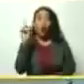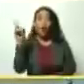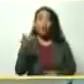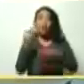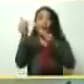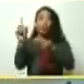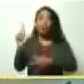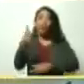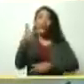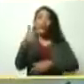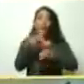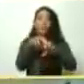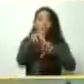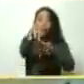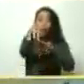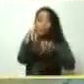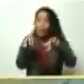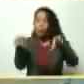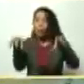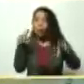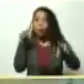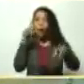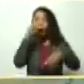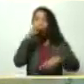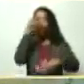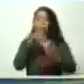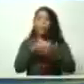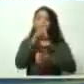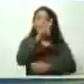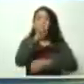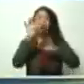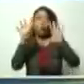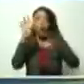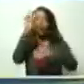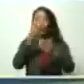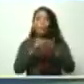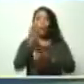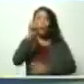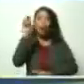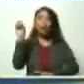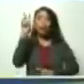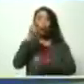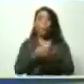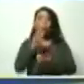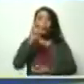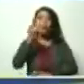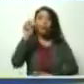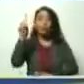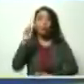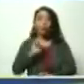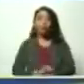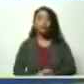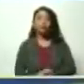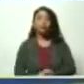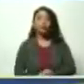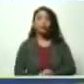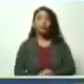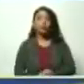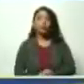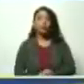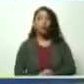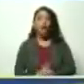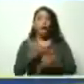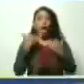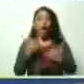dividendos en el año 2019 2020 2021 y va a dar dividendos